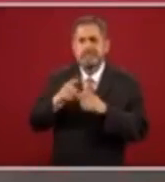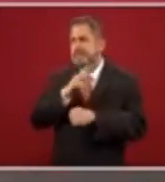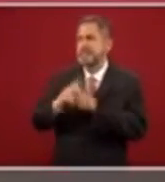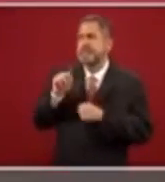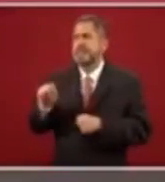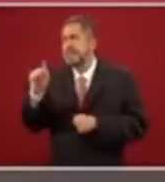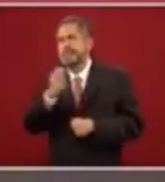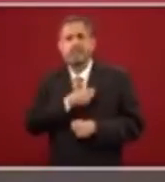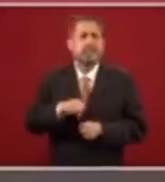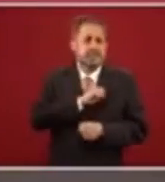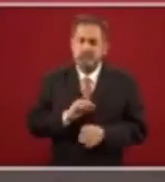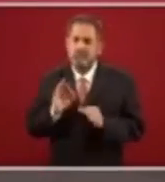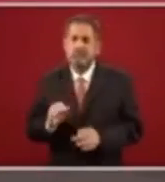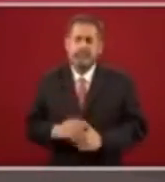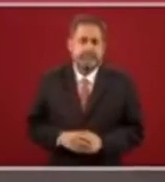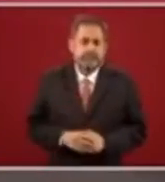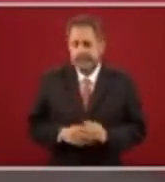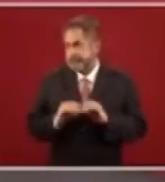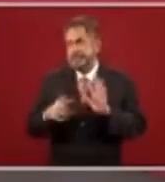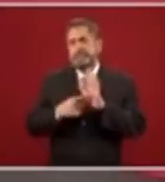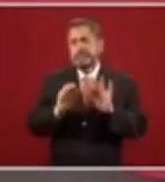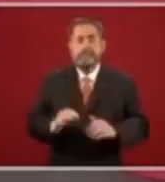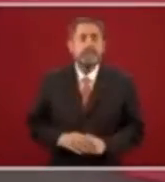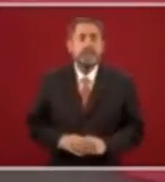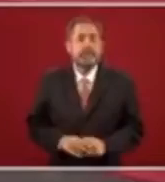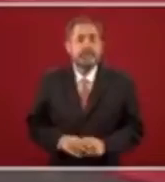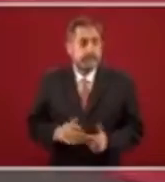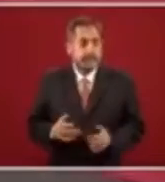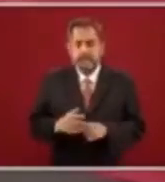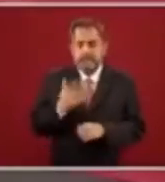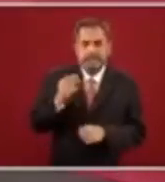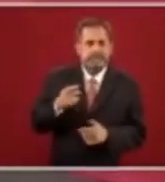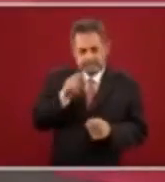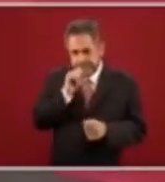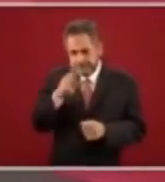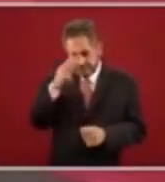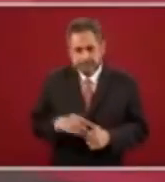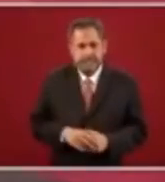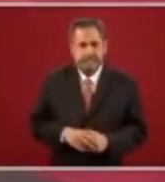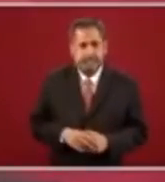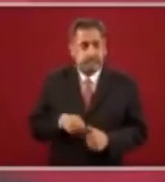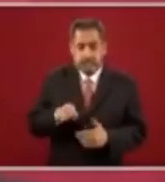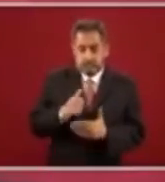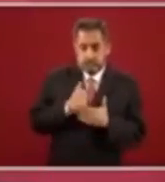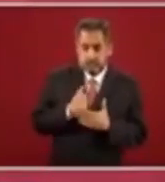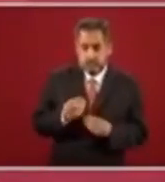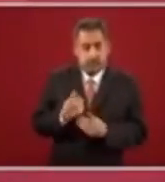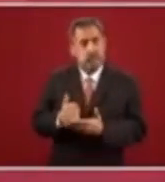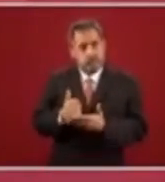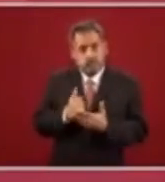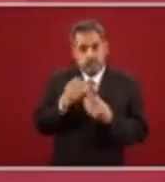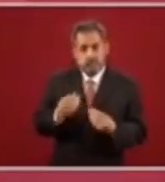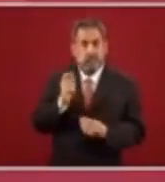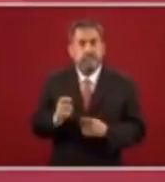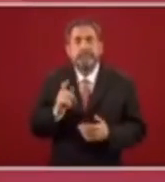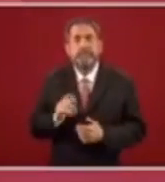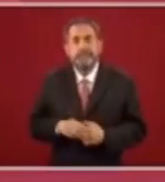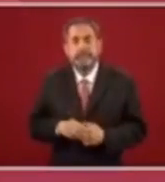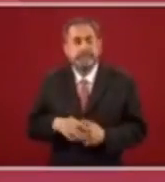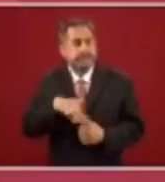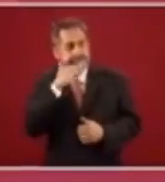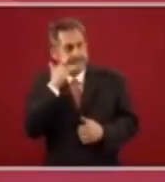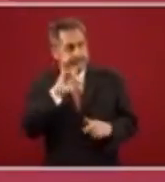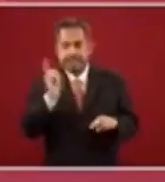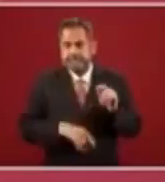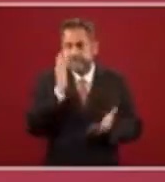tienen un sistema de salud pública ejemplar. ¿Por qué no tenerlo en México? Nos va a ayudar mucho, mucho, mucho, mucho el acabar